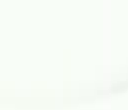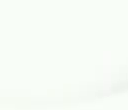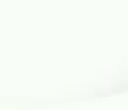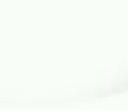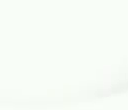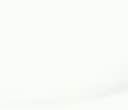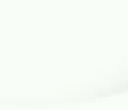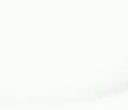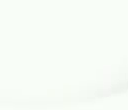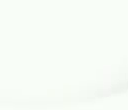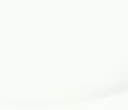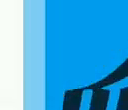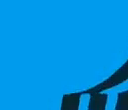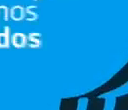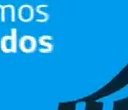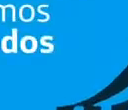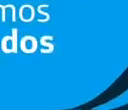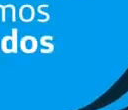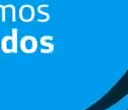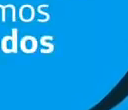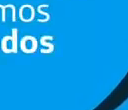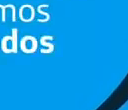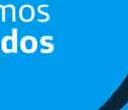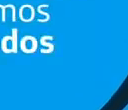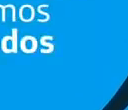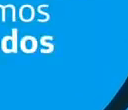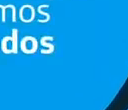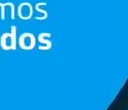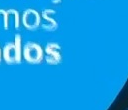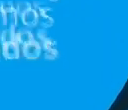si estás viendo la noticia